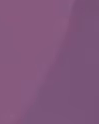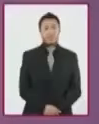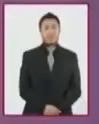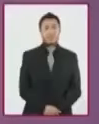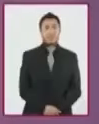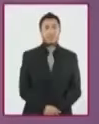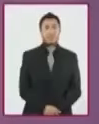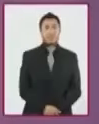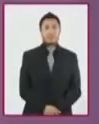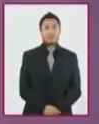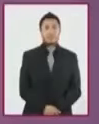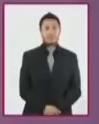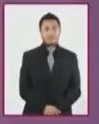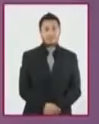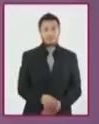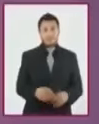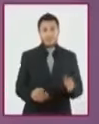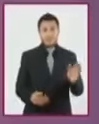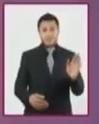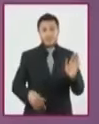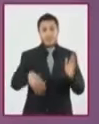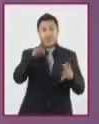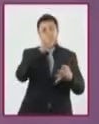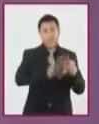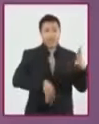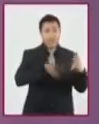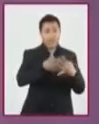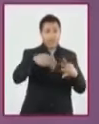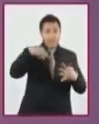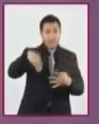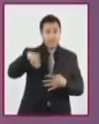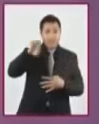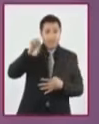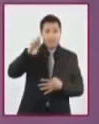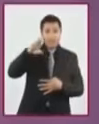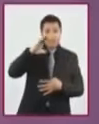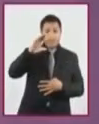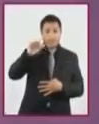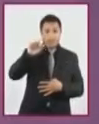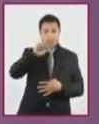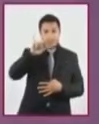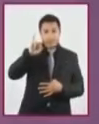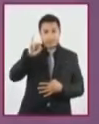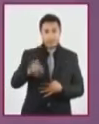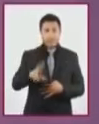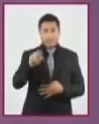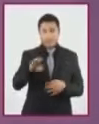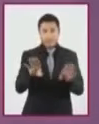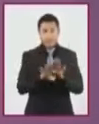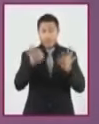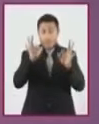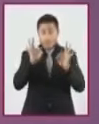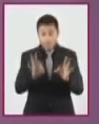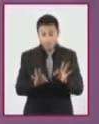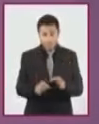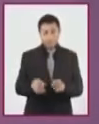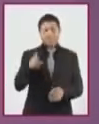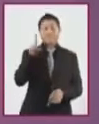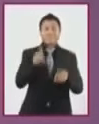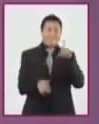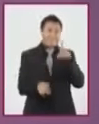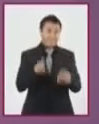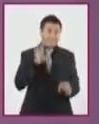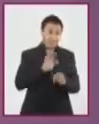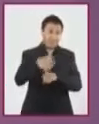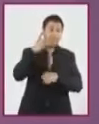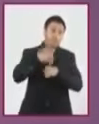Por su parte, la escala de Mercalli no tiene una medición precisa, ya que calcula la intensidad de los sismos según los daños